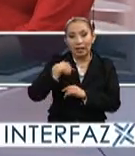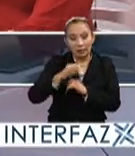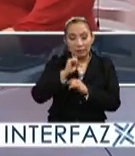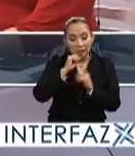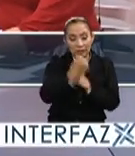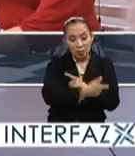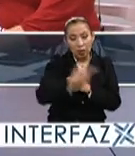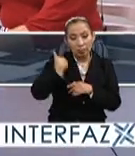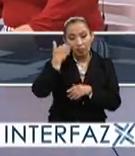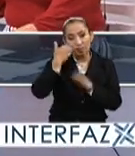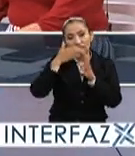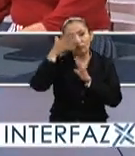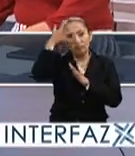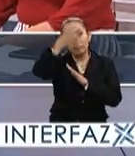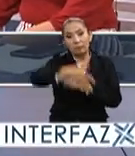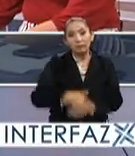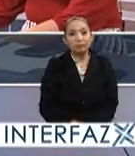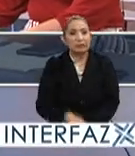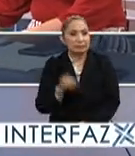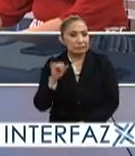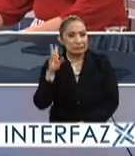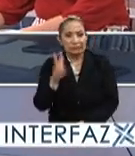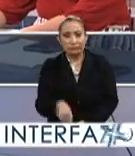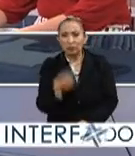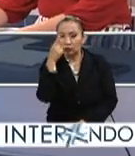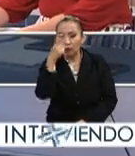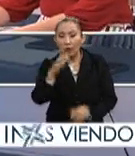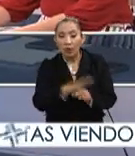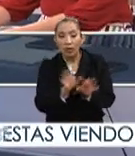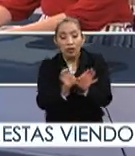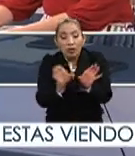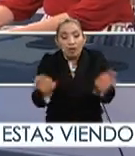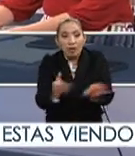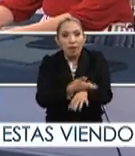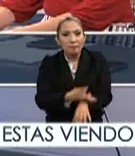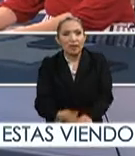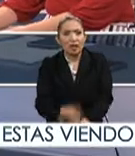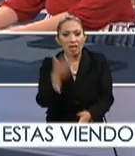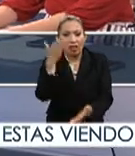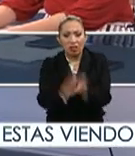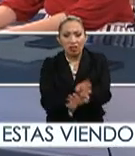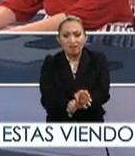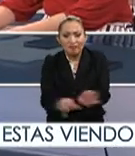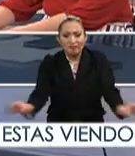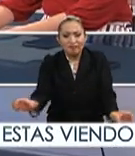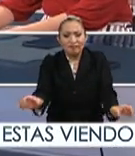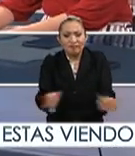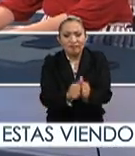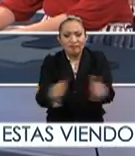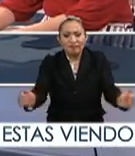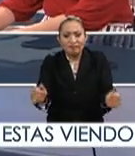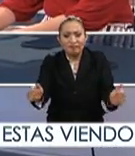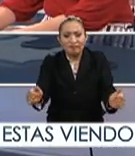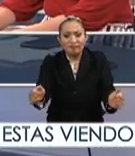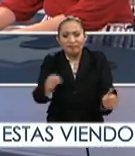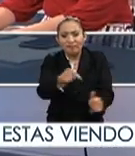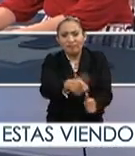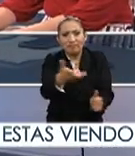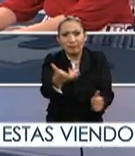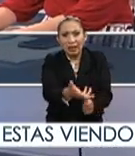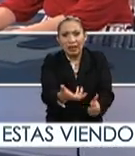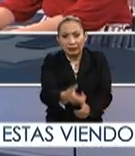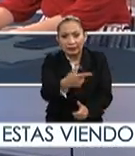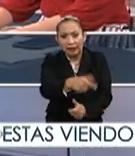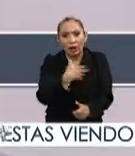consecuencias también a largo plazo, ¿no? Sin duda que una de estas es la separación de las familias, lo cual provoca pues que